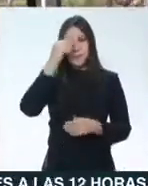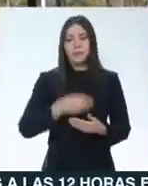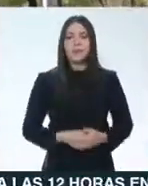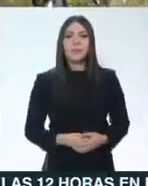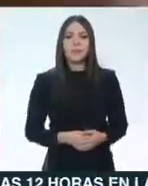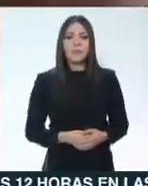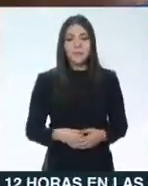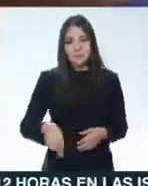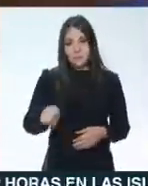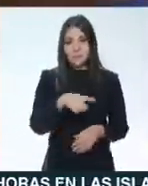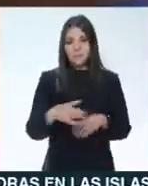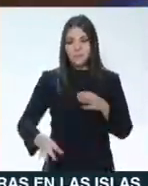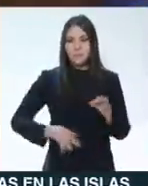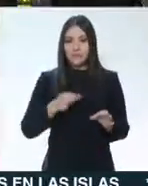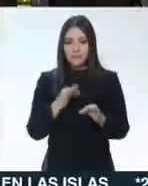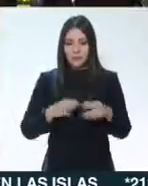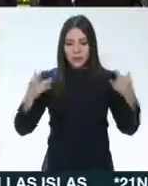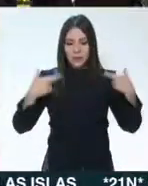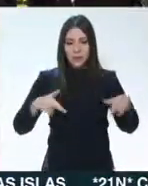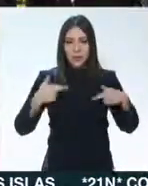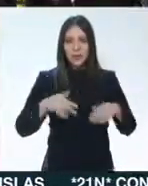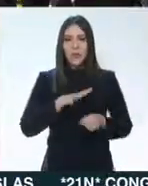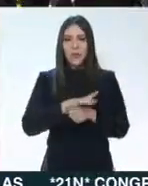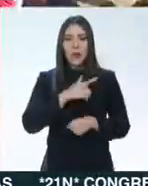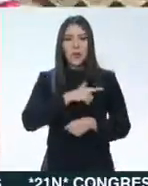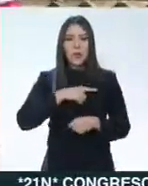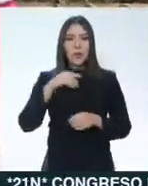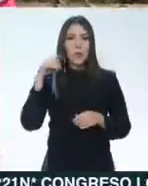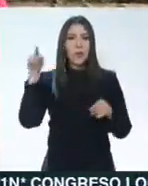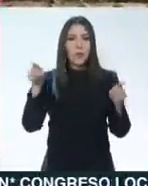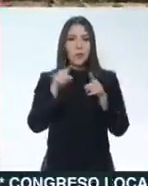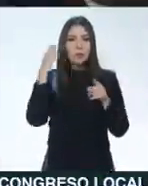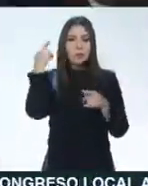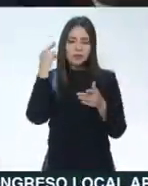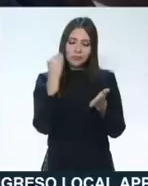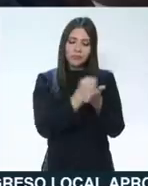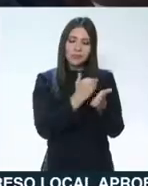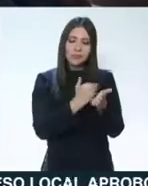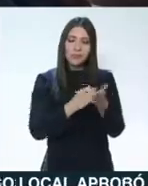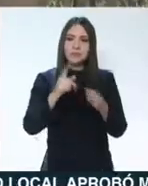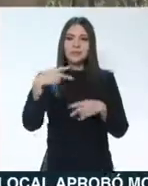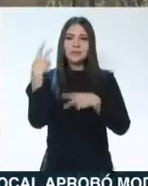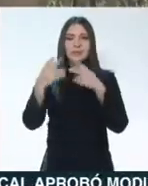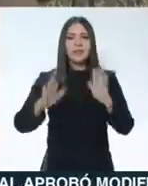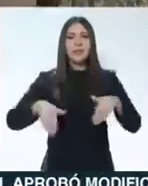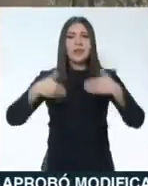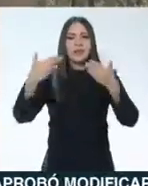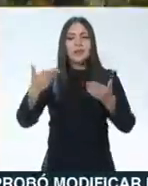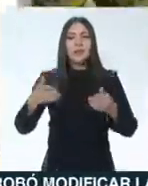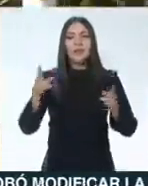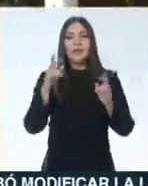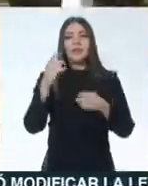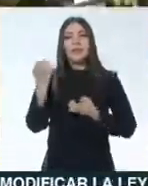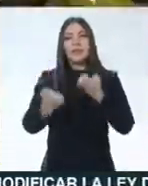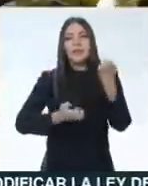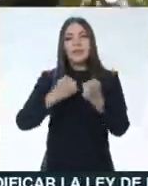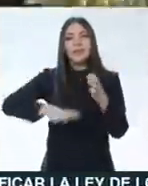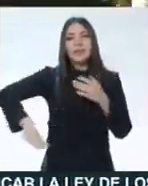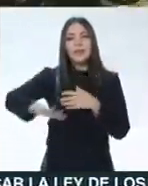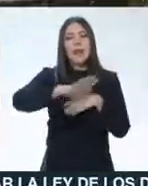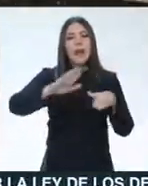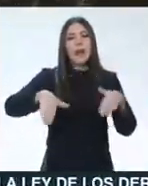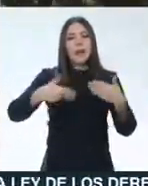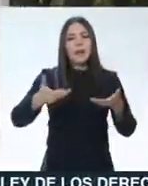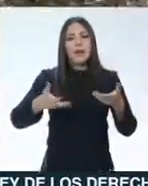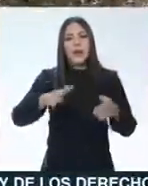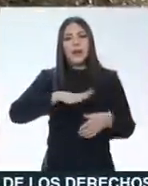ropa deportiva, preparen su playlist y láncense a uno de los más de 1,300 gimnasios al aire libre que hay en la Ciudad de